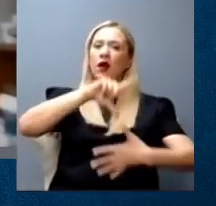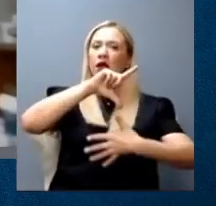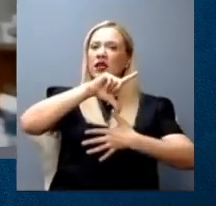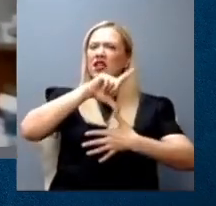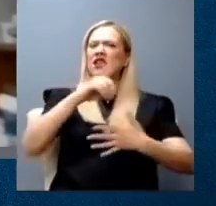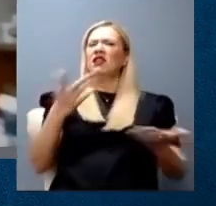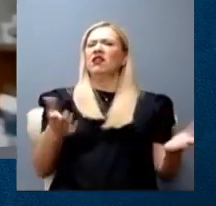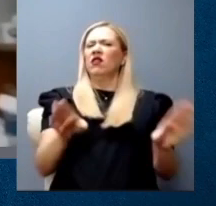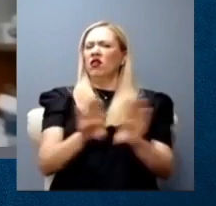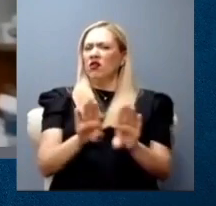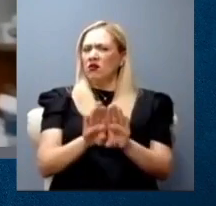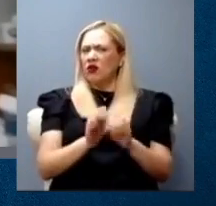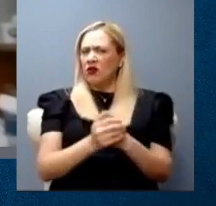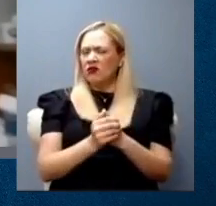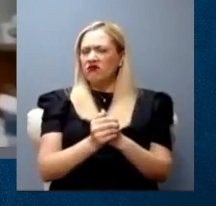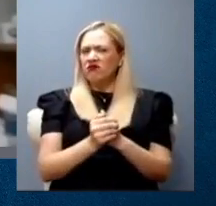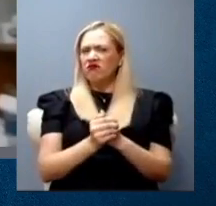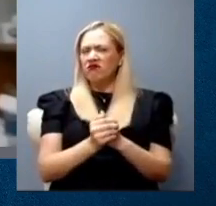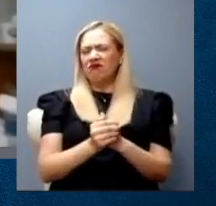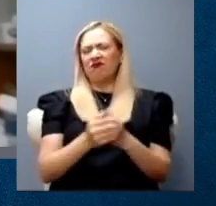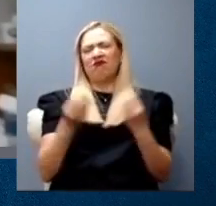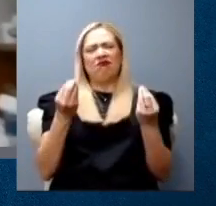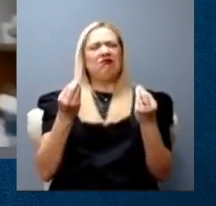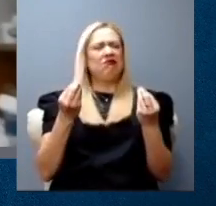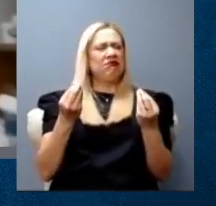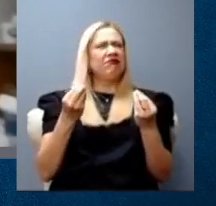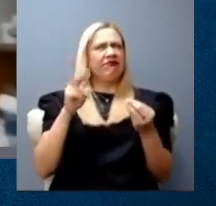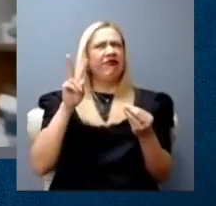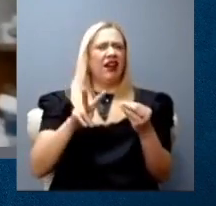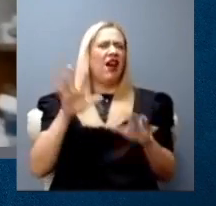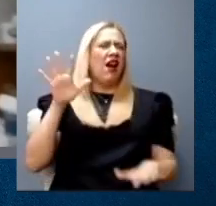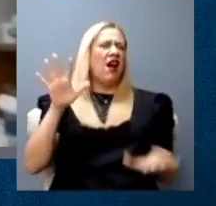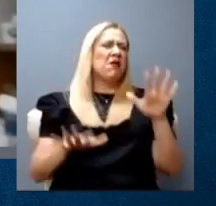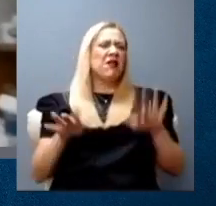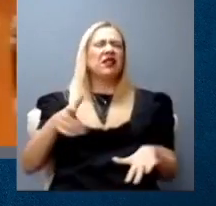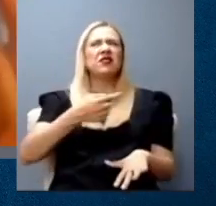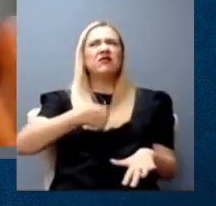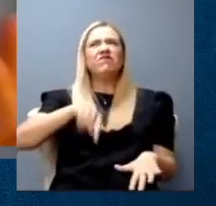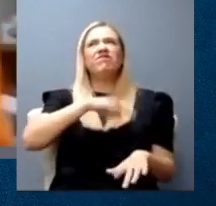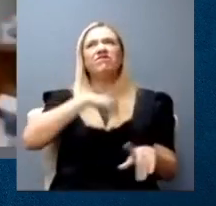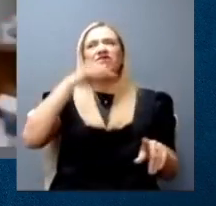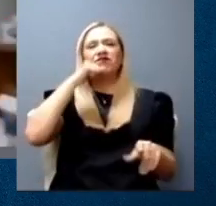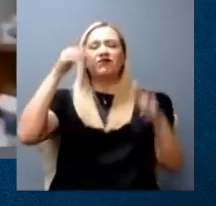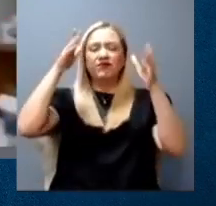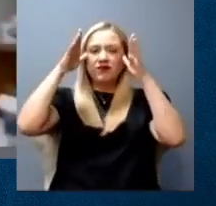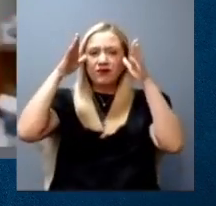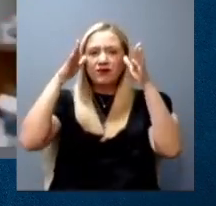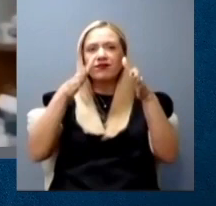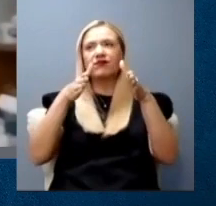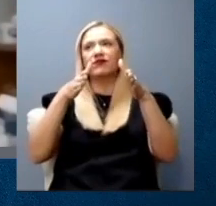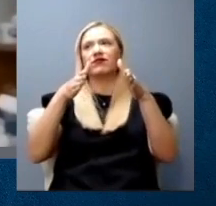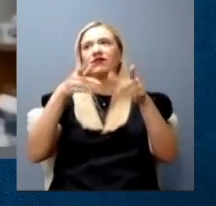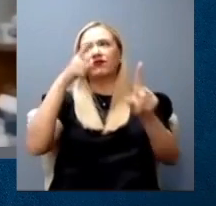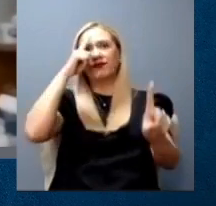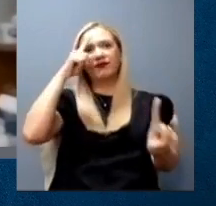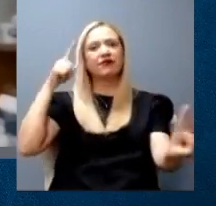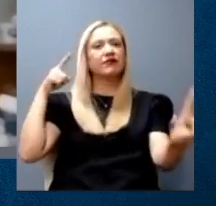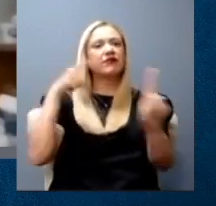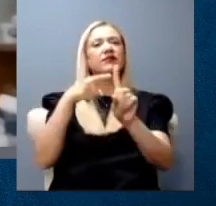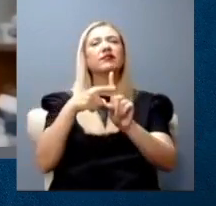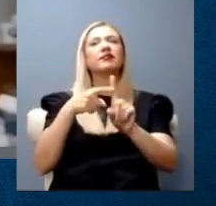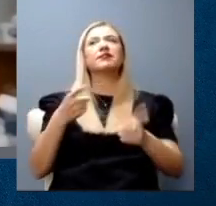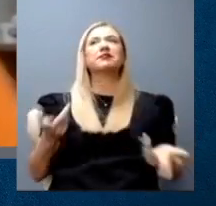Y también muchas veces los internacionalistas solemos enfocarnos o solemos centrarnos